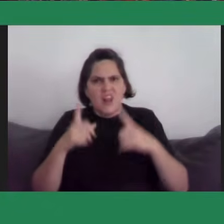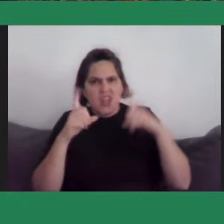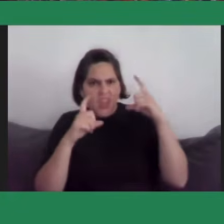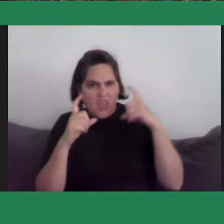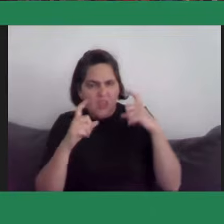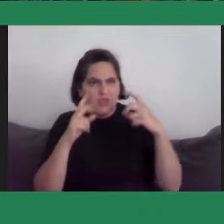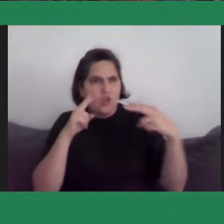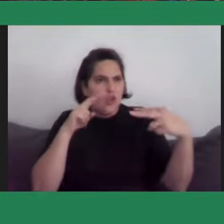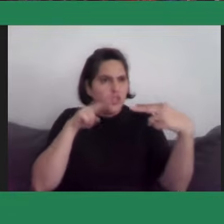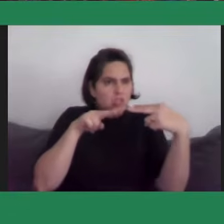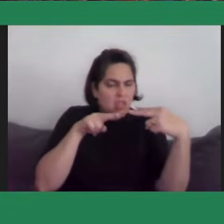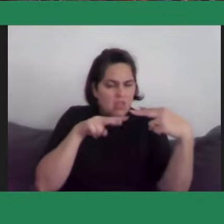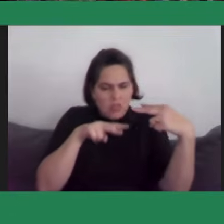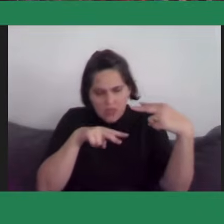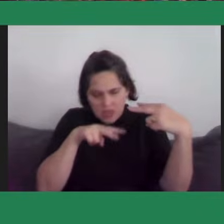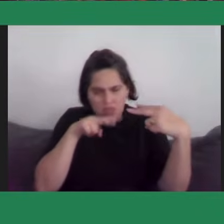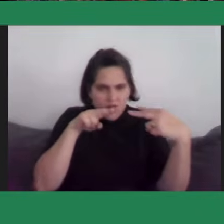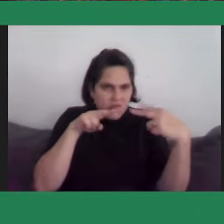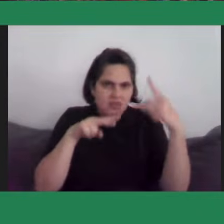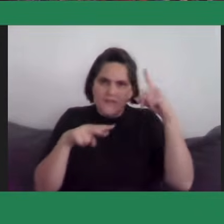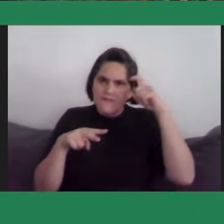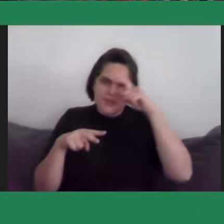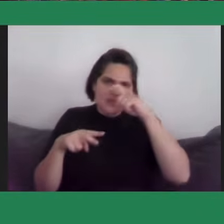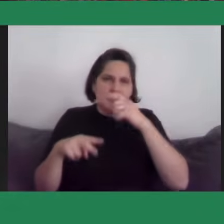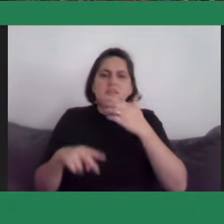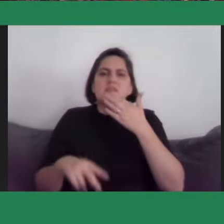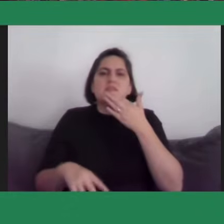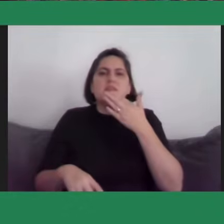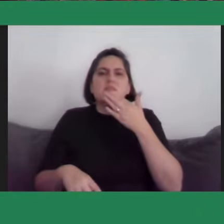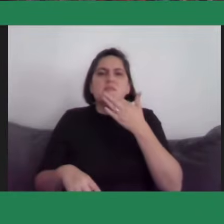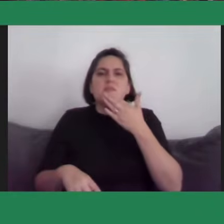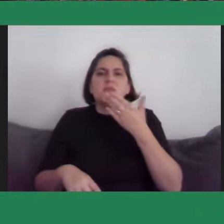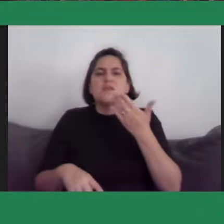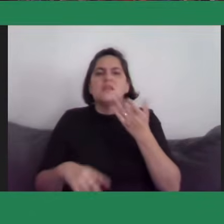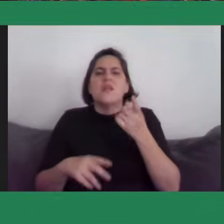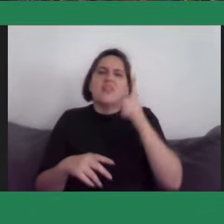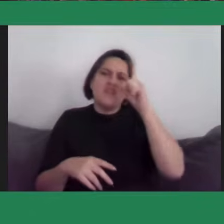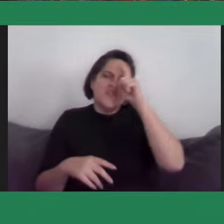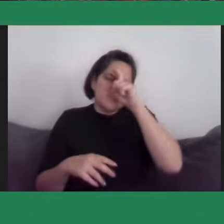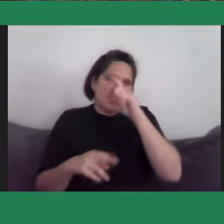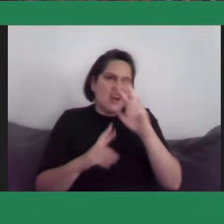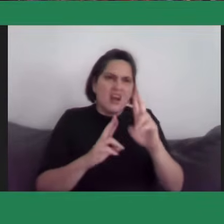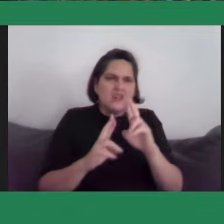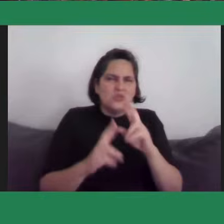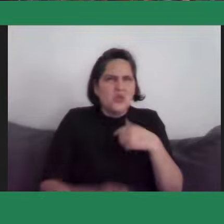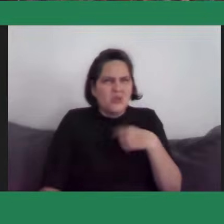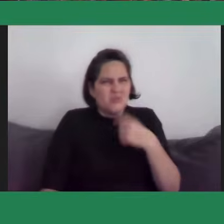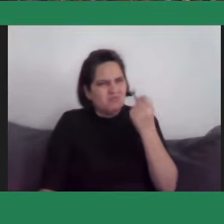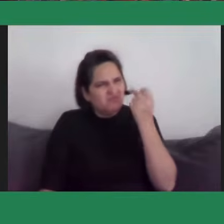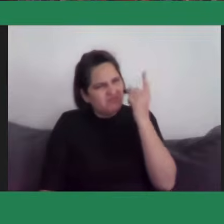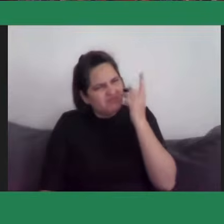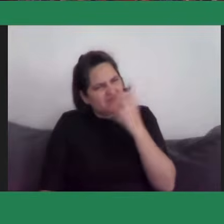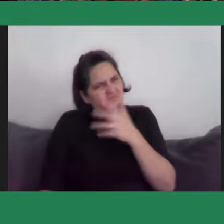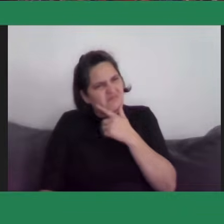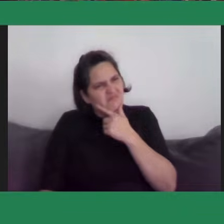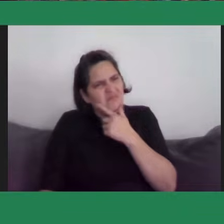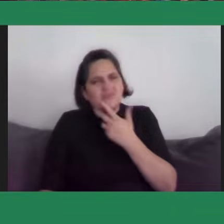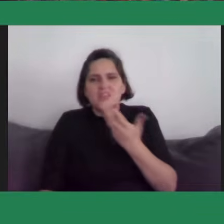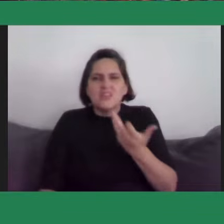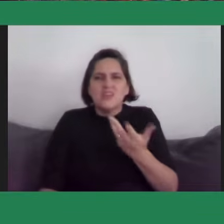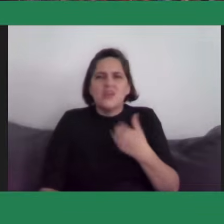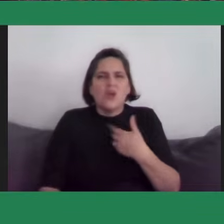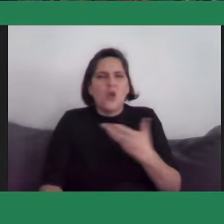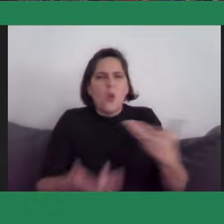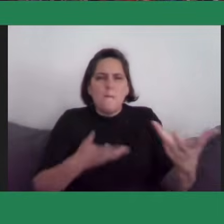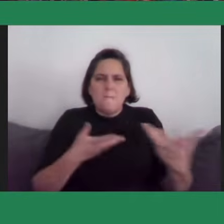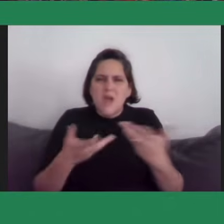visual, dificultades en el mantener las relaciones, en comprender estas relaciones, en compartir